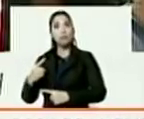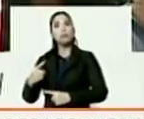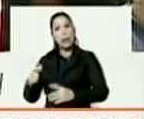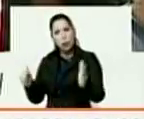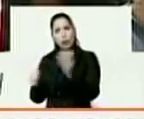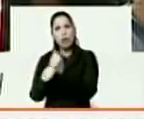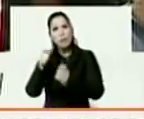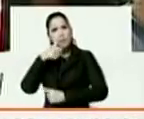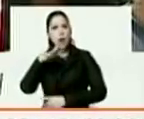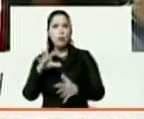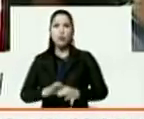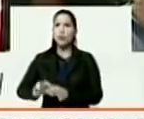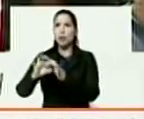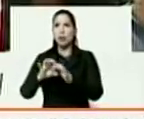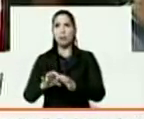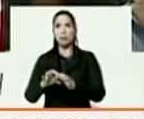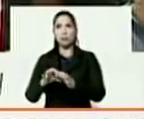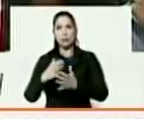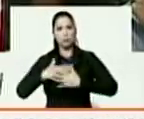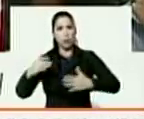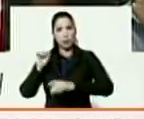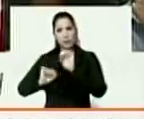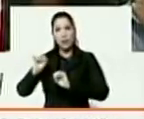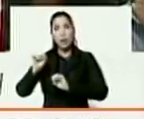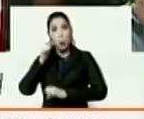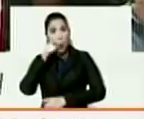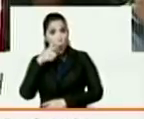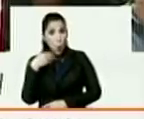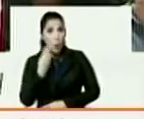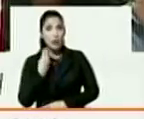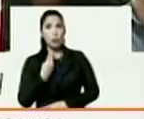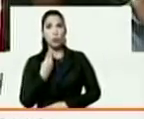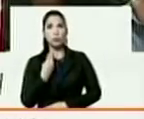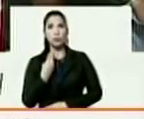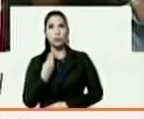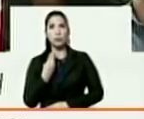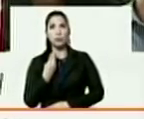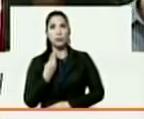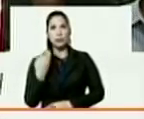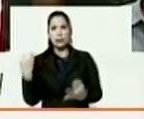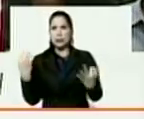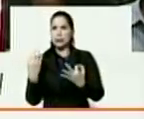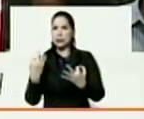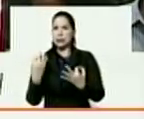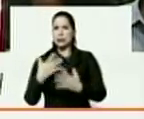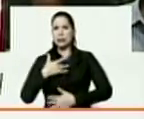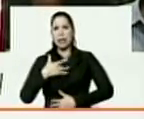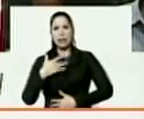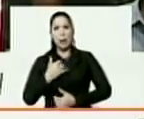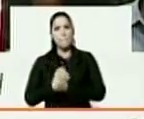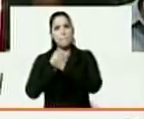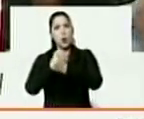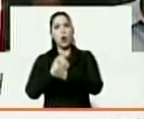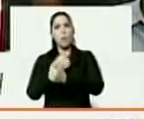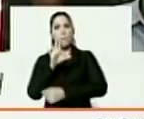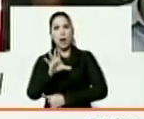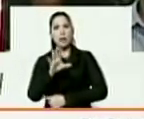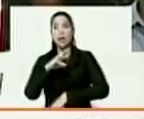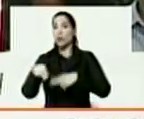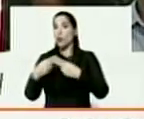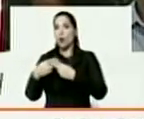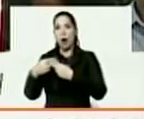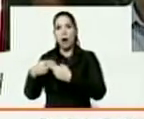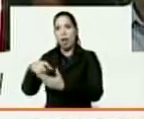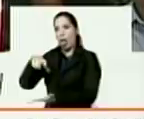dispuesto a defenderlo la juventud que sienta ese amor por la patria jamás se va a arrodillar